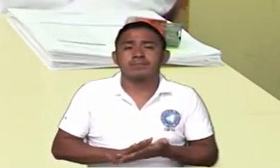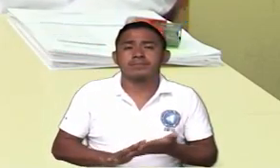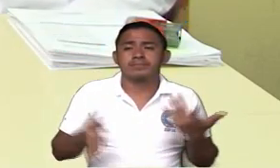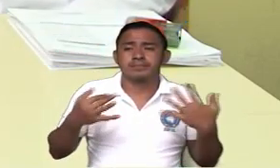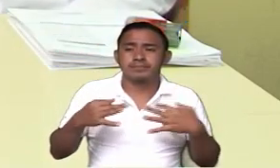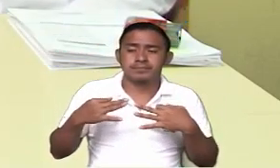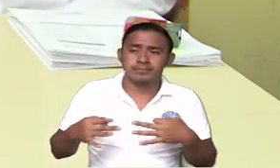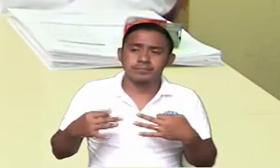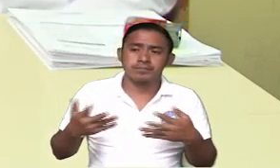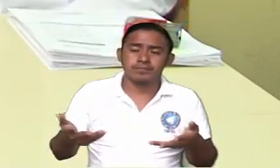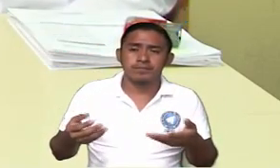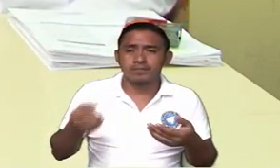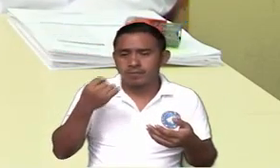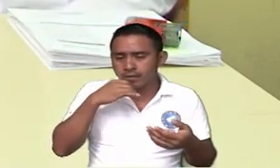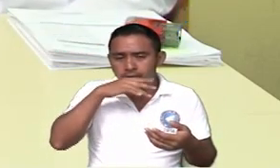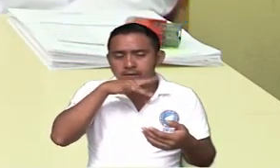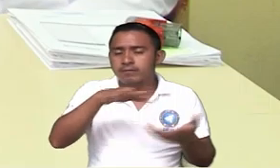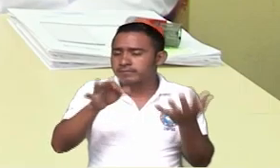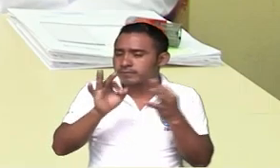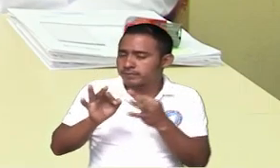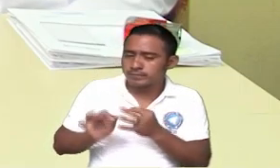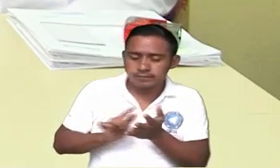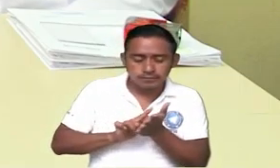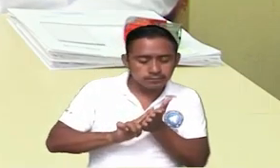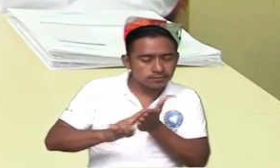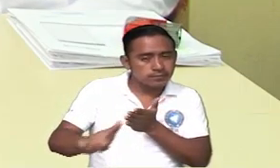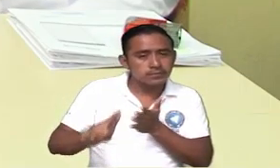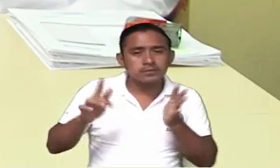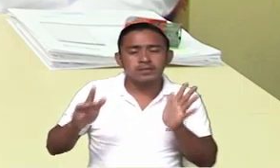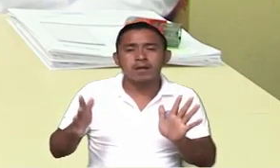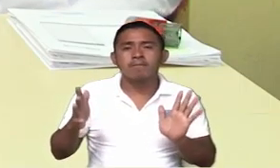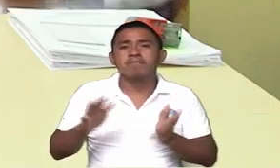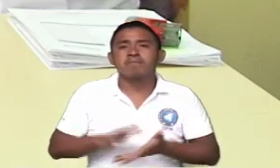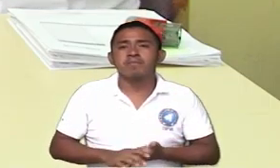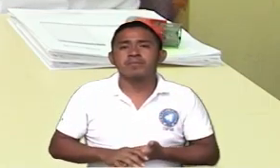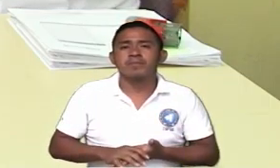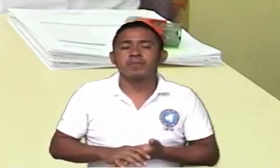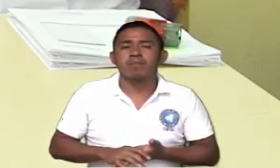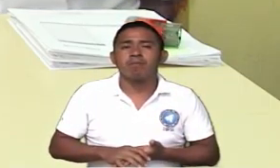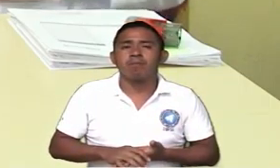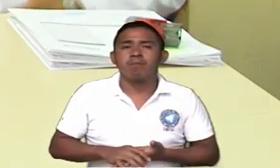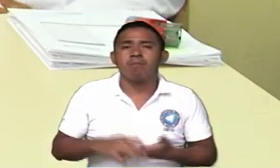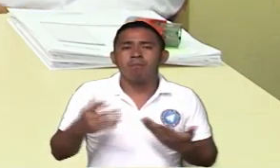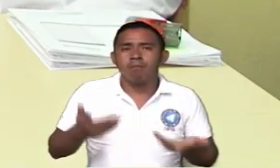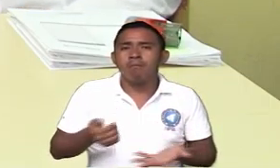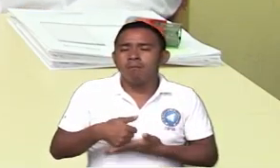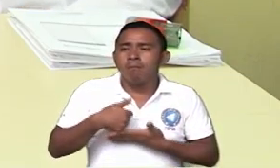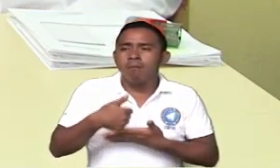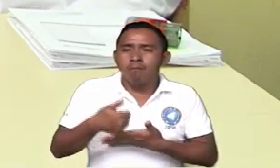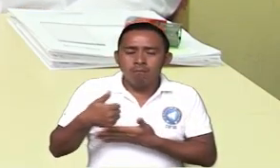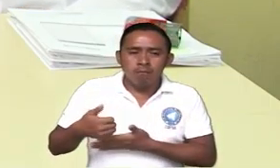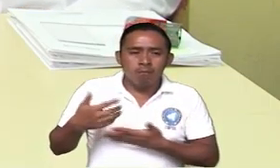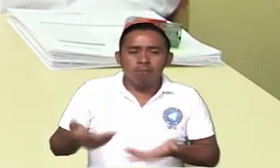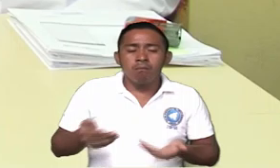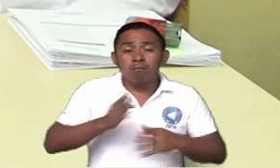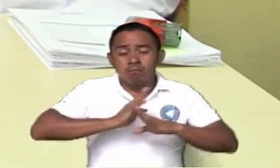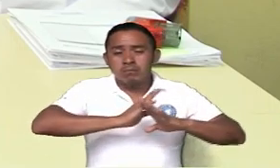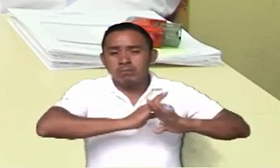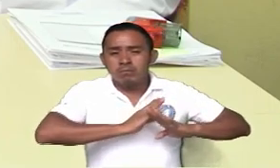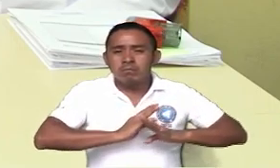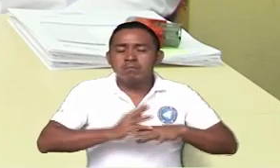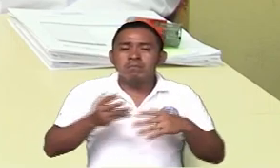te mantienen un aliento fresco, agradable, y esto ayuda a lo que es evita